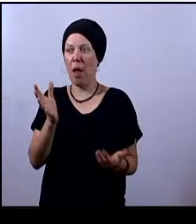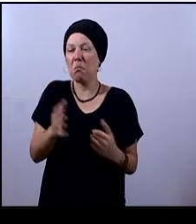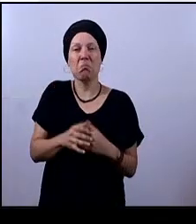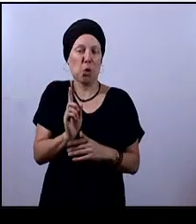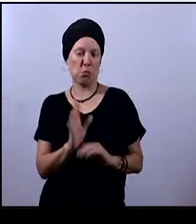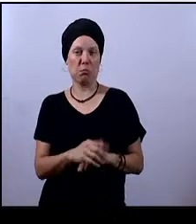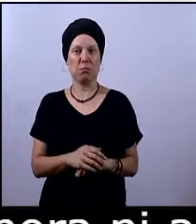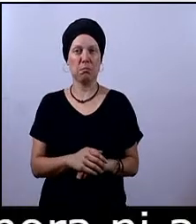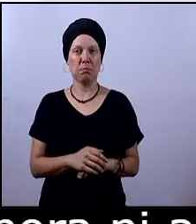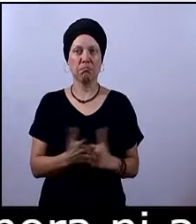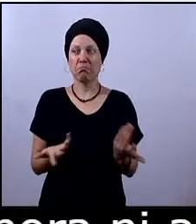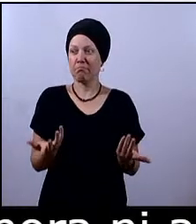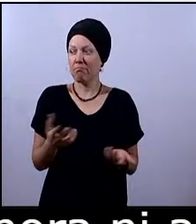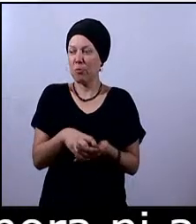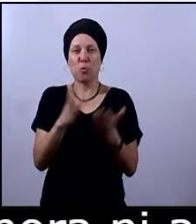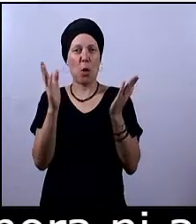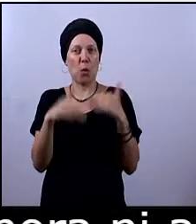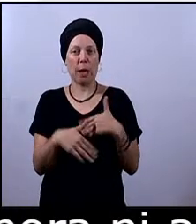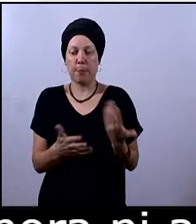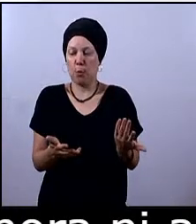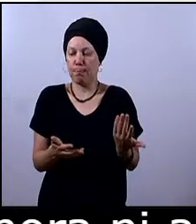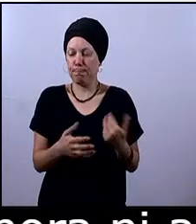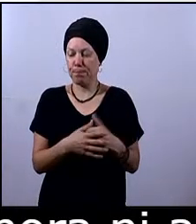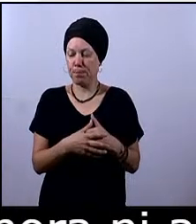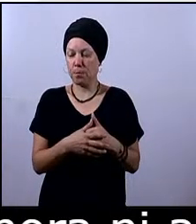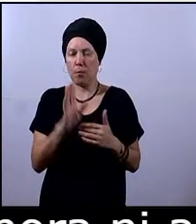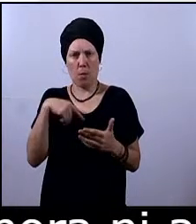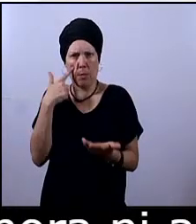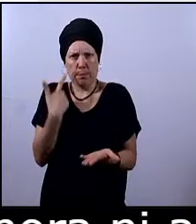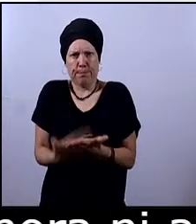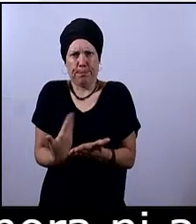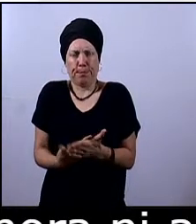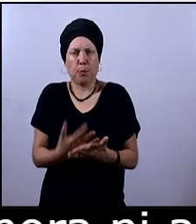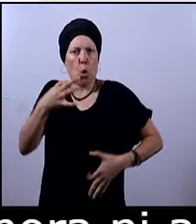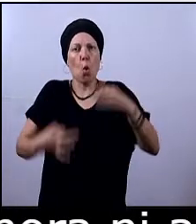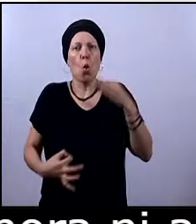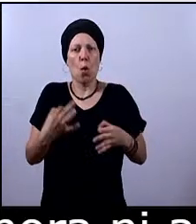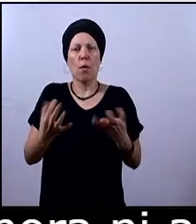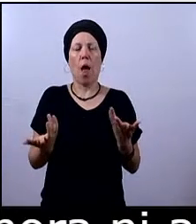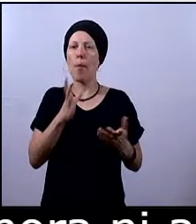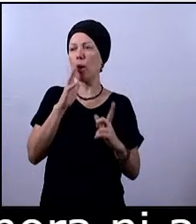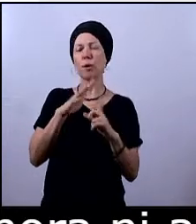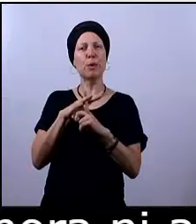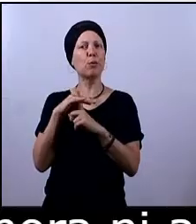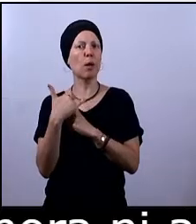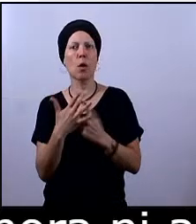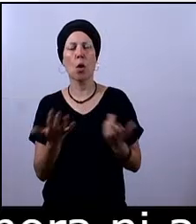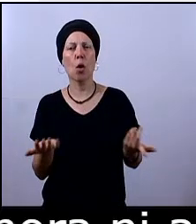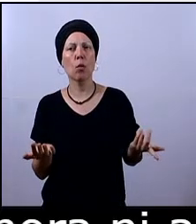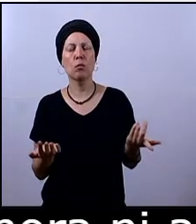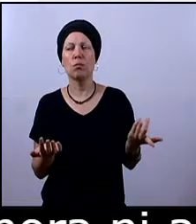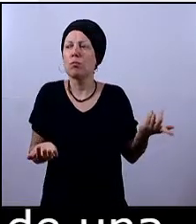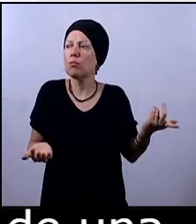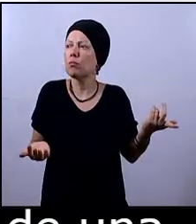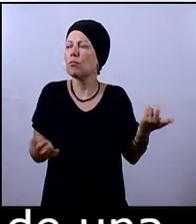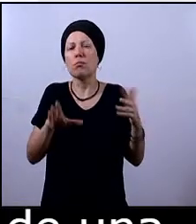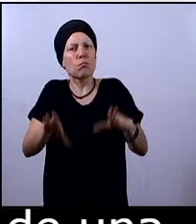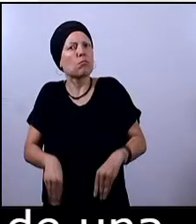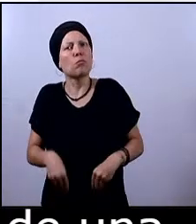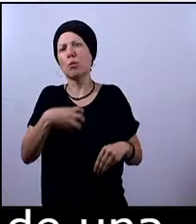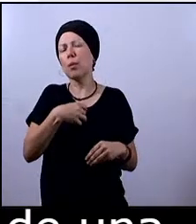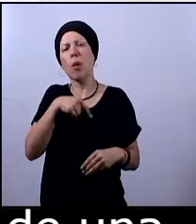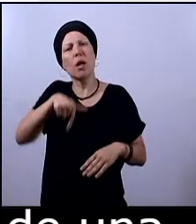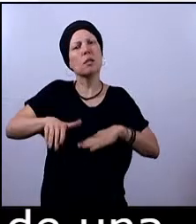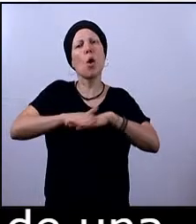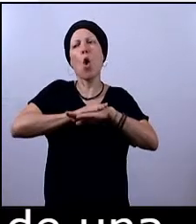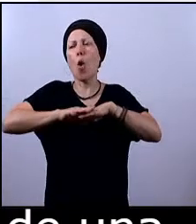interpuesta, que sin duda ha sido que dar constancia judicial de una situación que no se puede asumir, que este